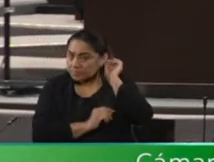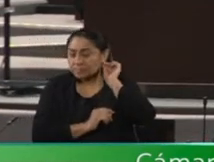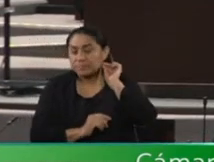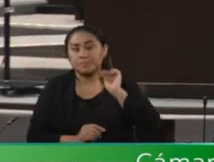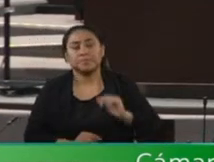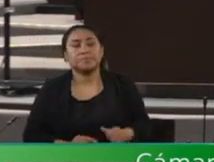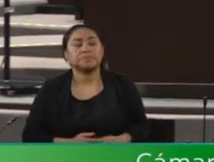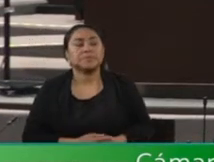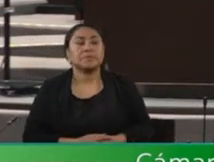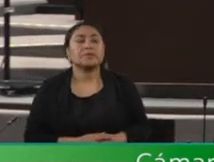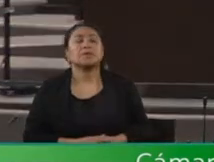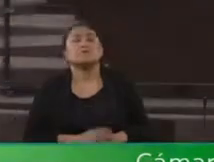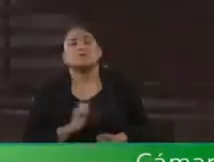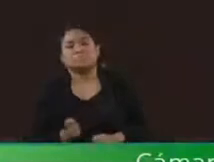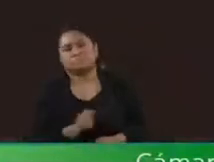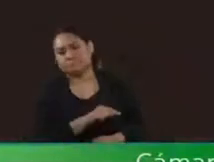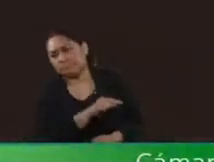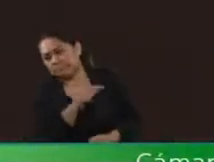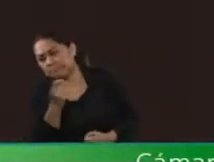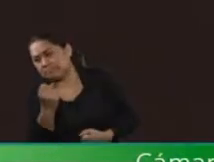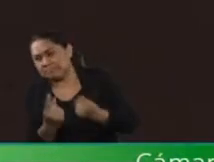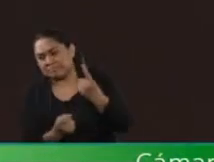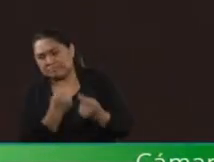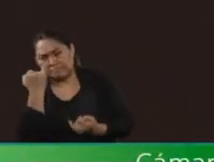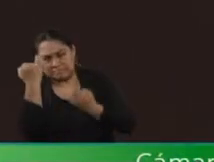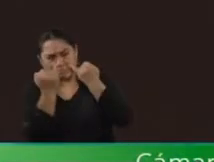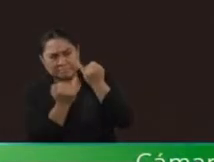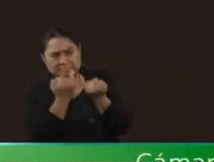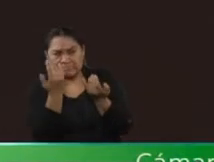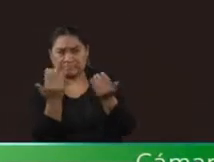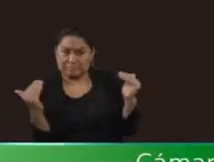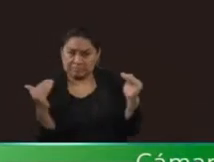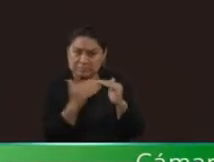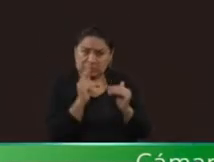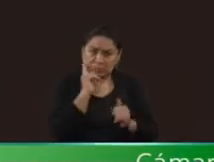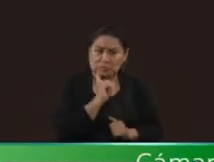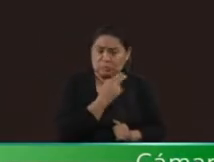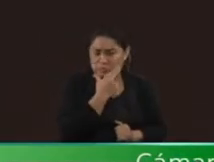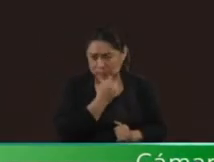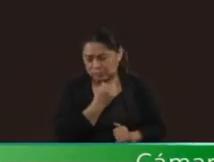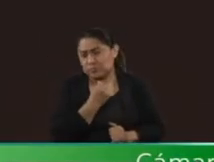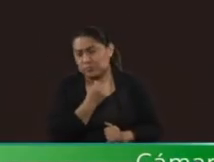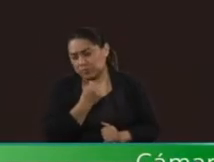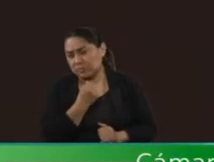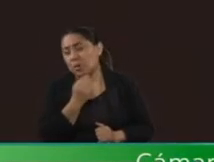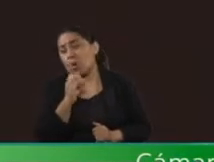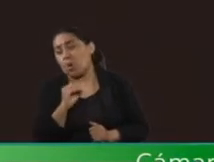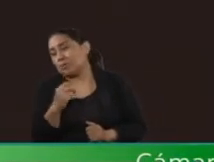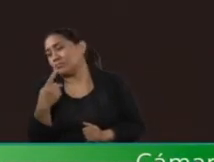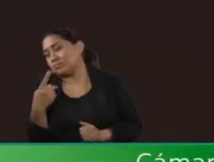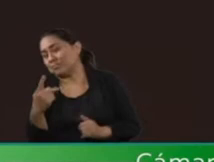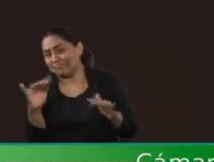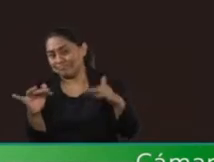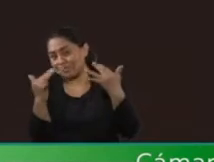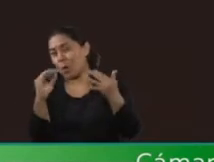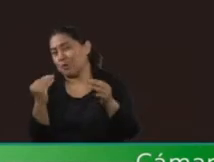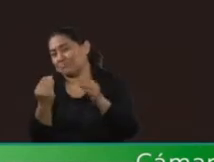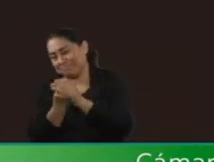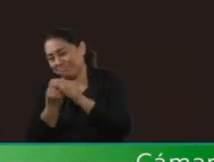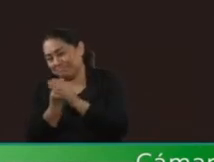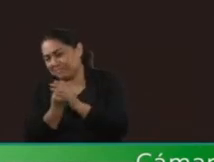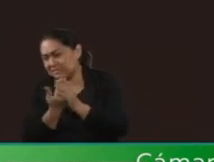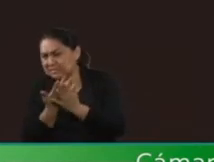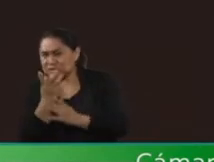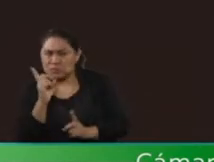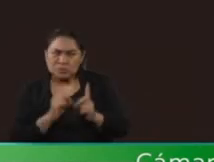para los que todavía cuestionan la paridad ya sea públicamente que cada vez son menos o en privado y dudan de